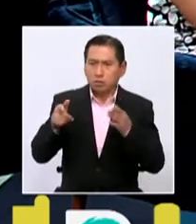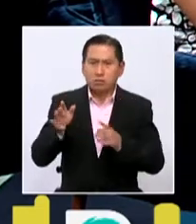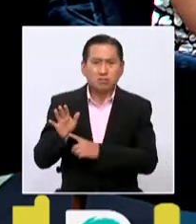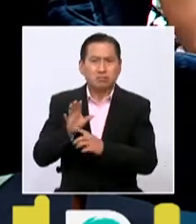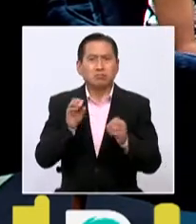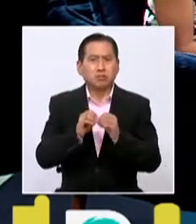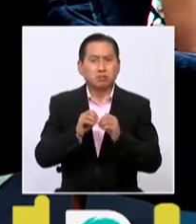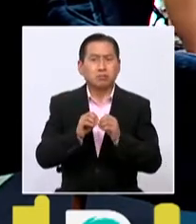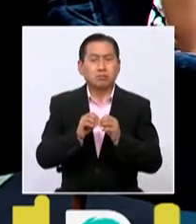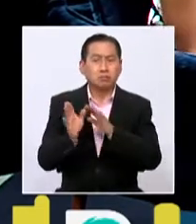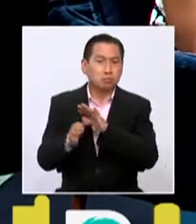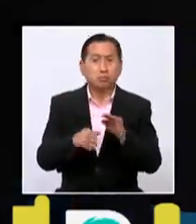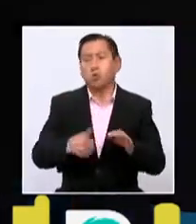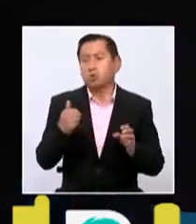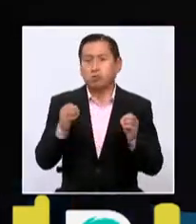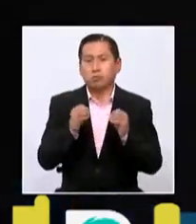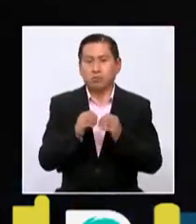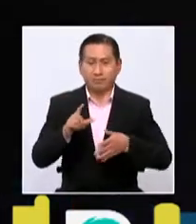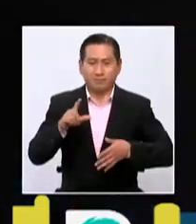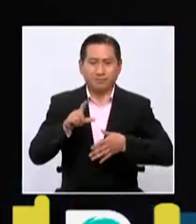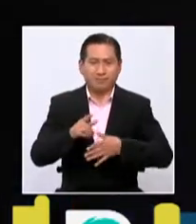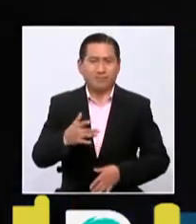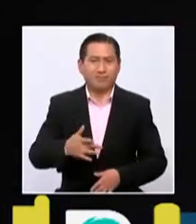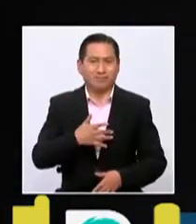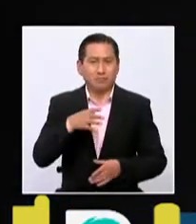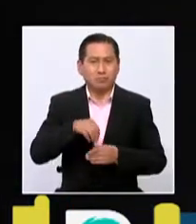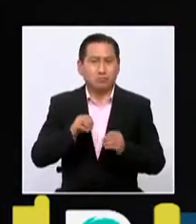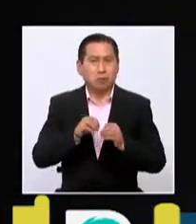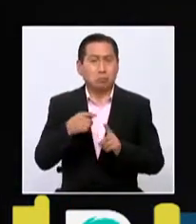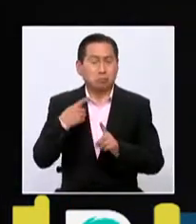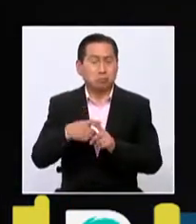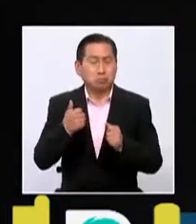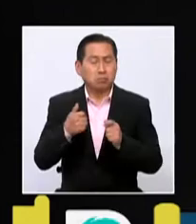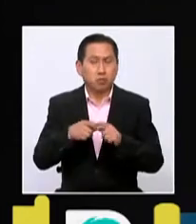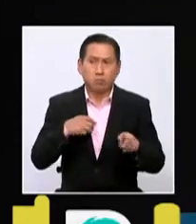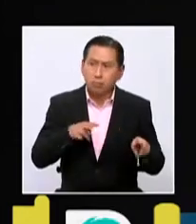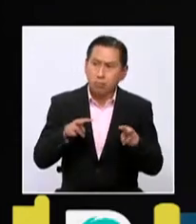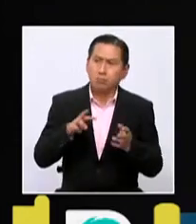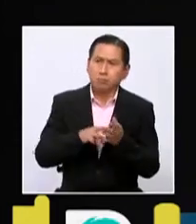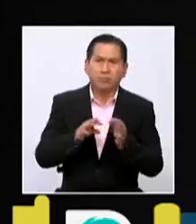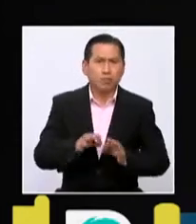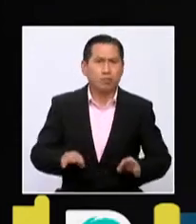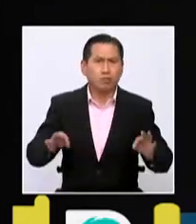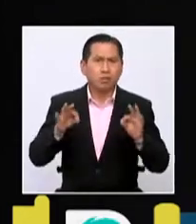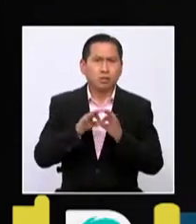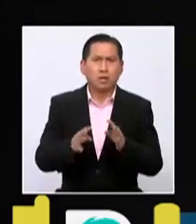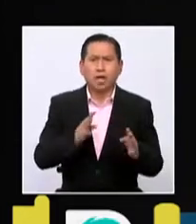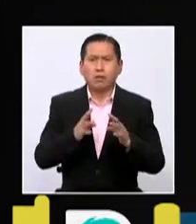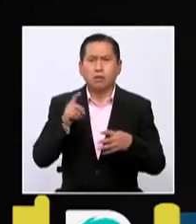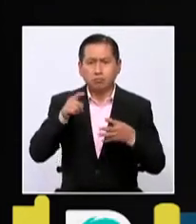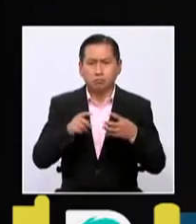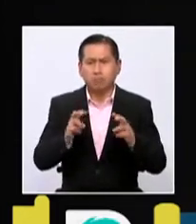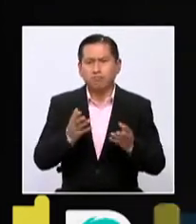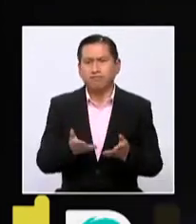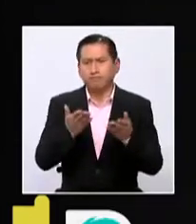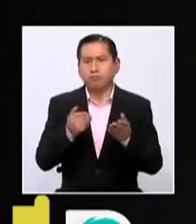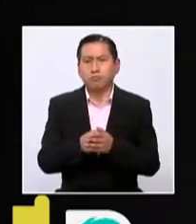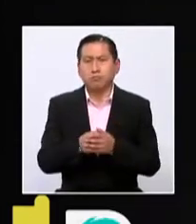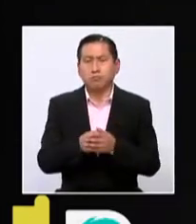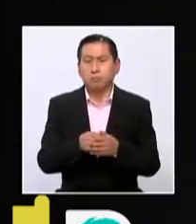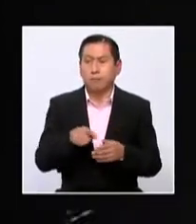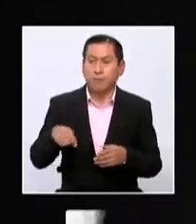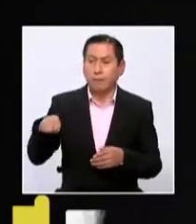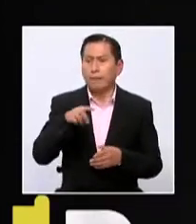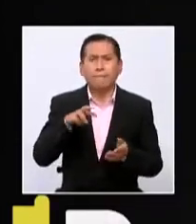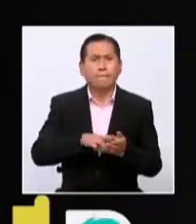comercial, sin dejar de lado nuestras raíces, sin dejar de lado por dónde venimos, pero me parecía súper importante poder charlar sobre estos temas porque no siempre tenemos